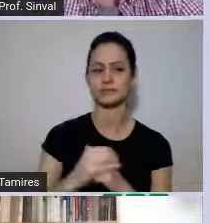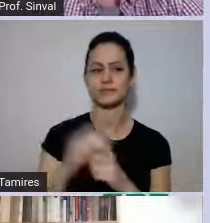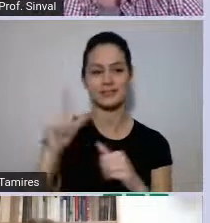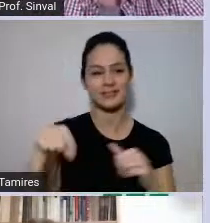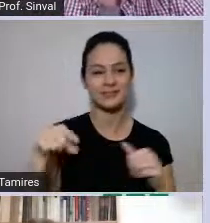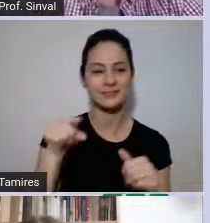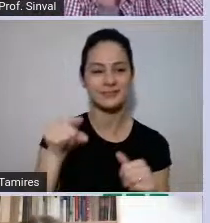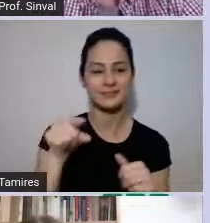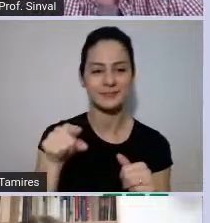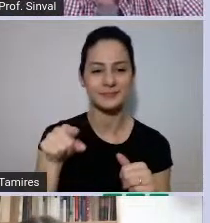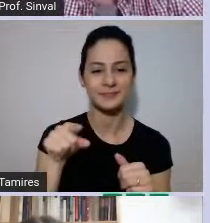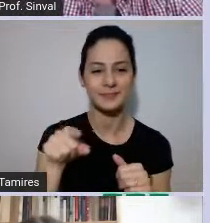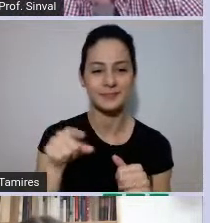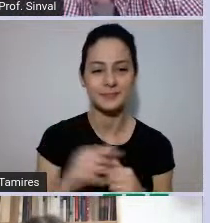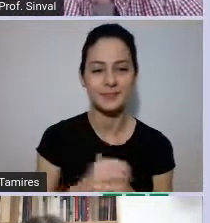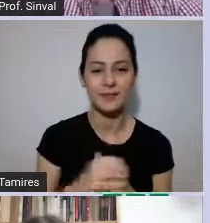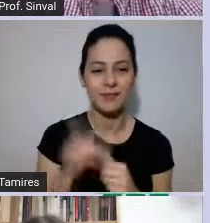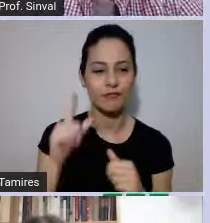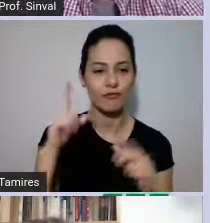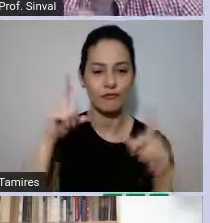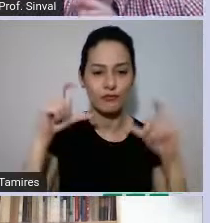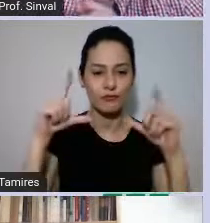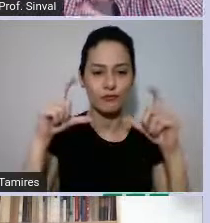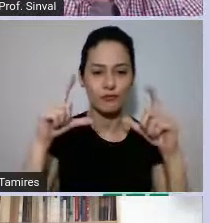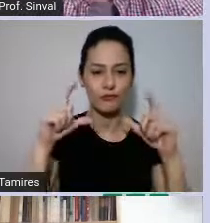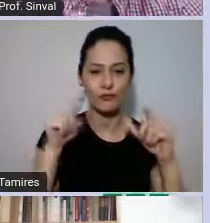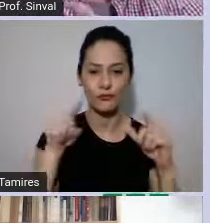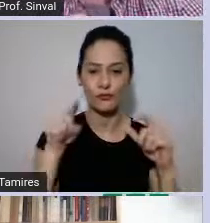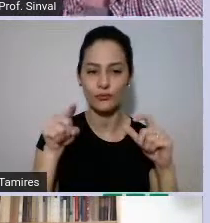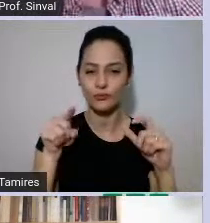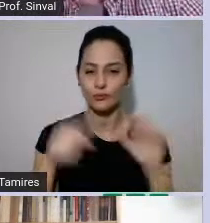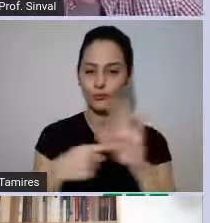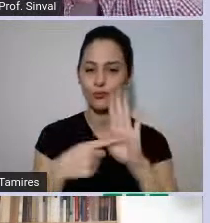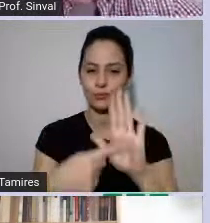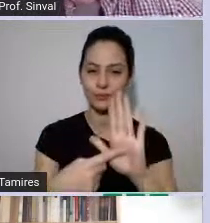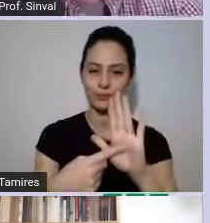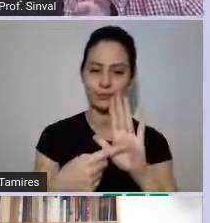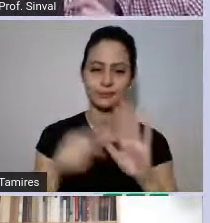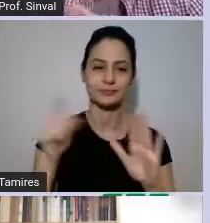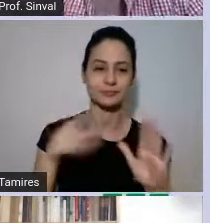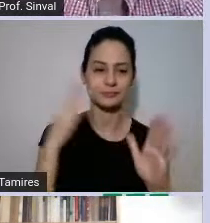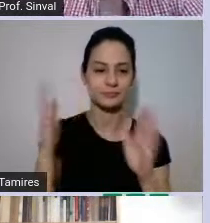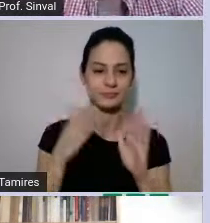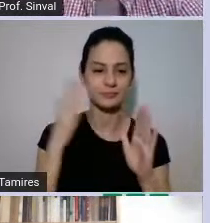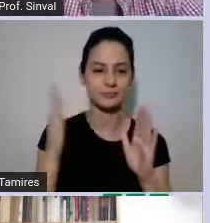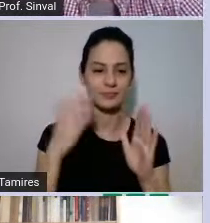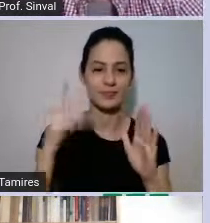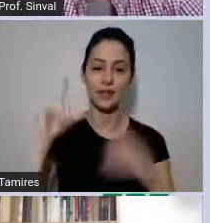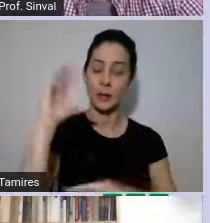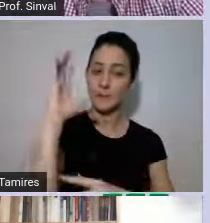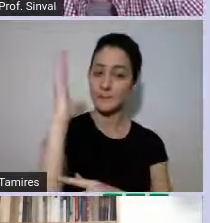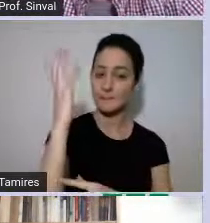adivinanza. Yo... La describo y luego la imaginan. Una planta de hojas